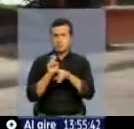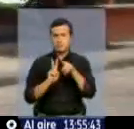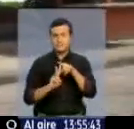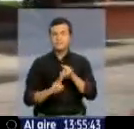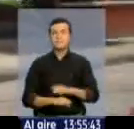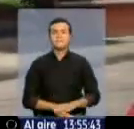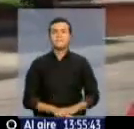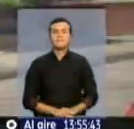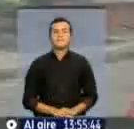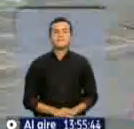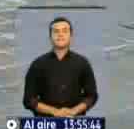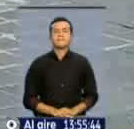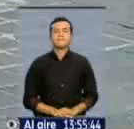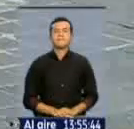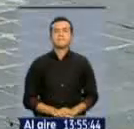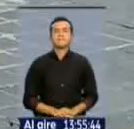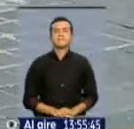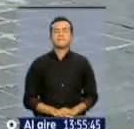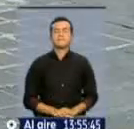TV.